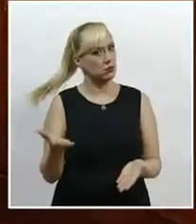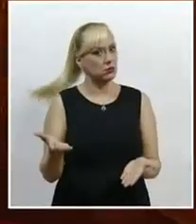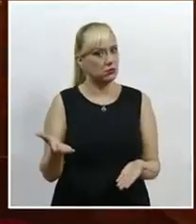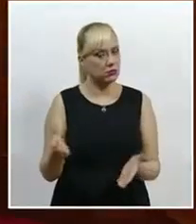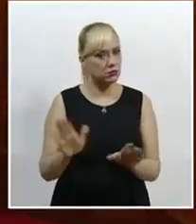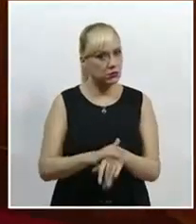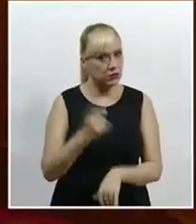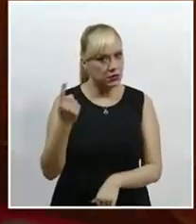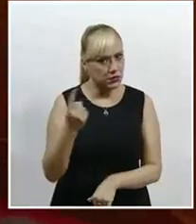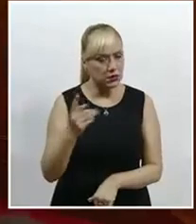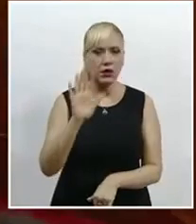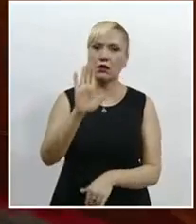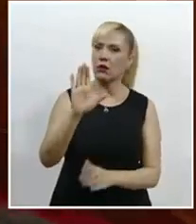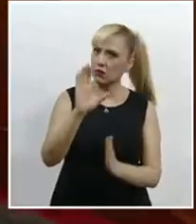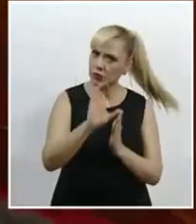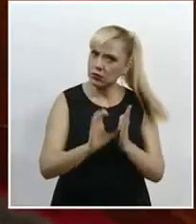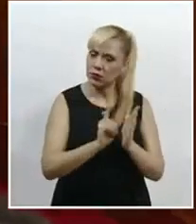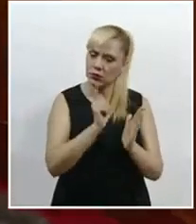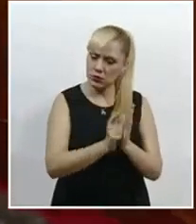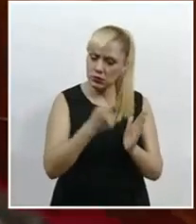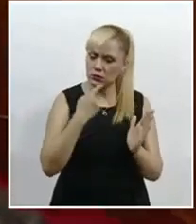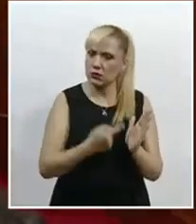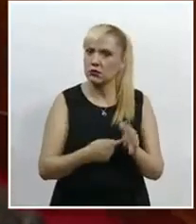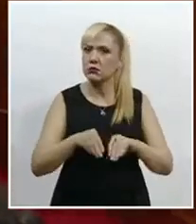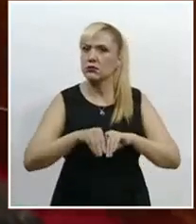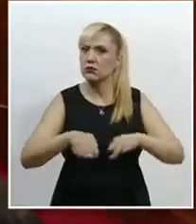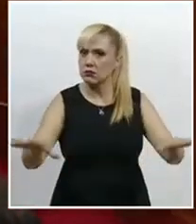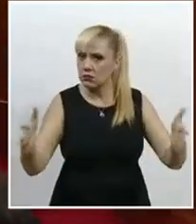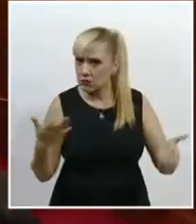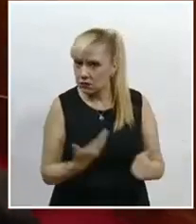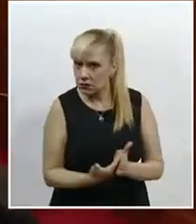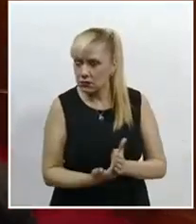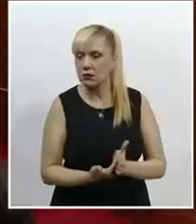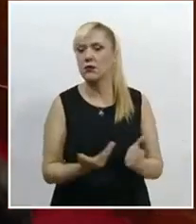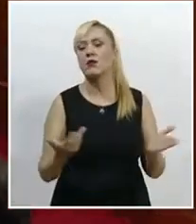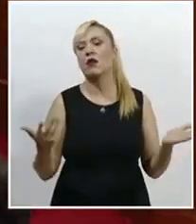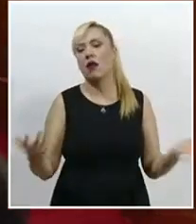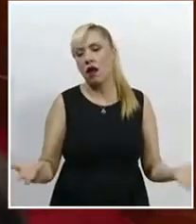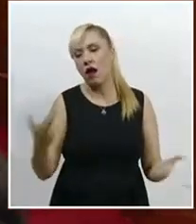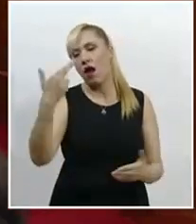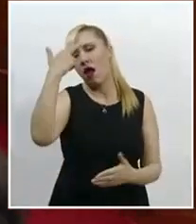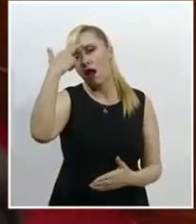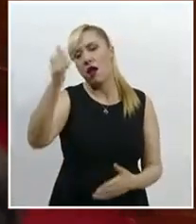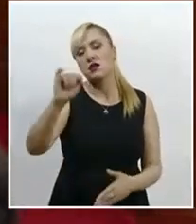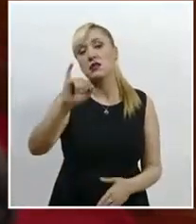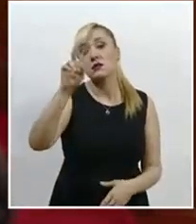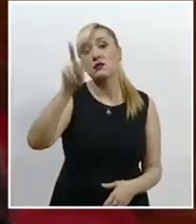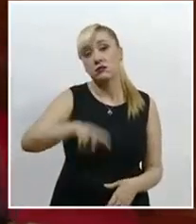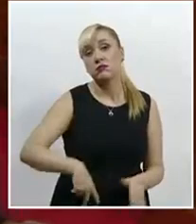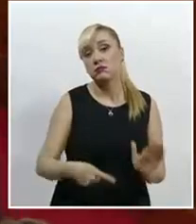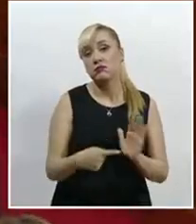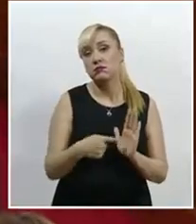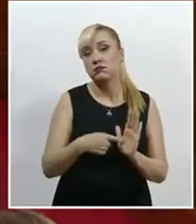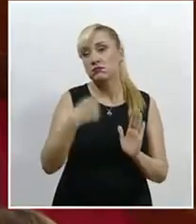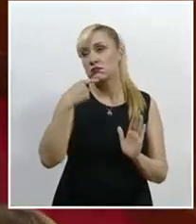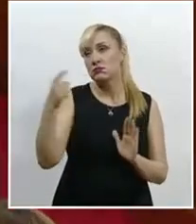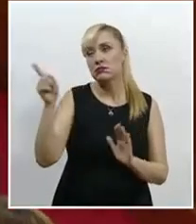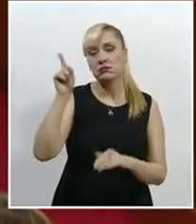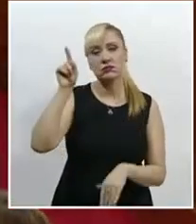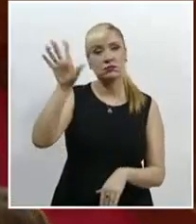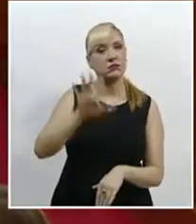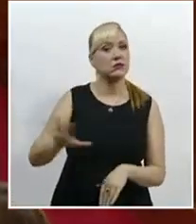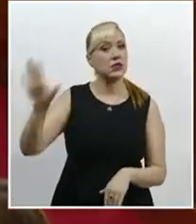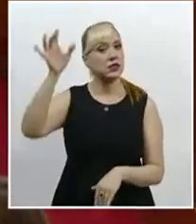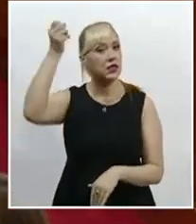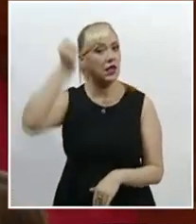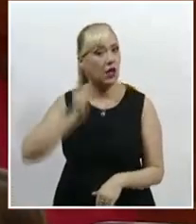medios de control constitucional una vez difundido en el medio oficial. Por este motivo, determinó que fueron válidos los acuerdos del Congreso del Estado